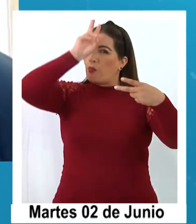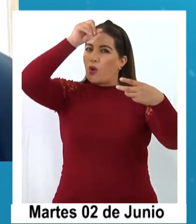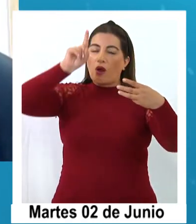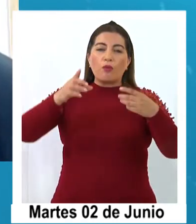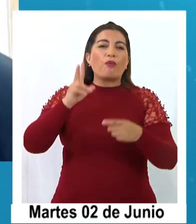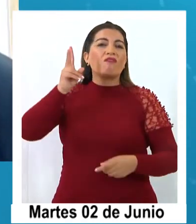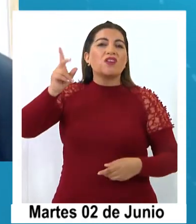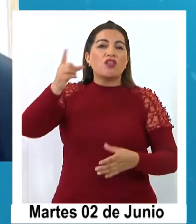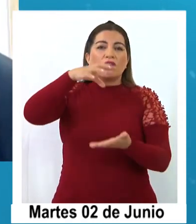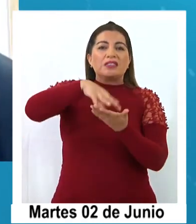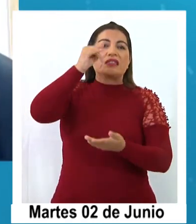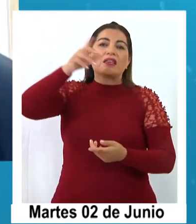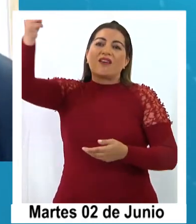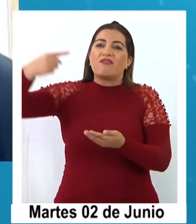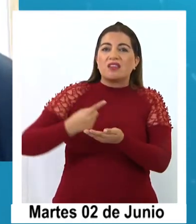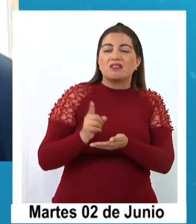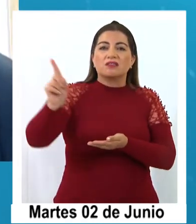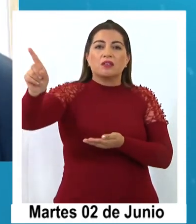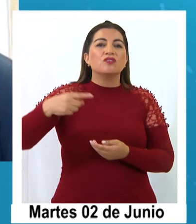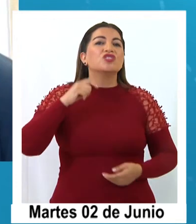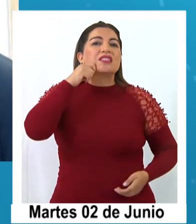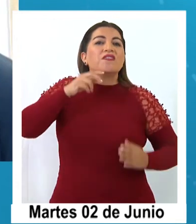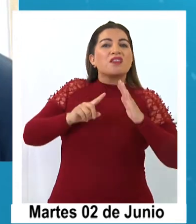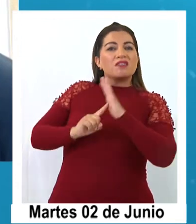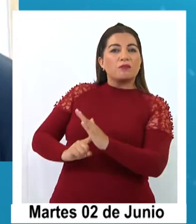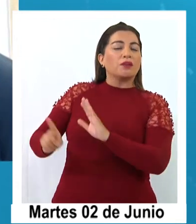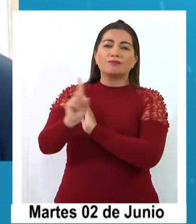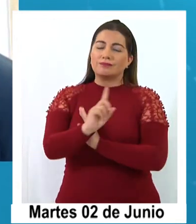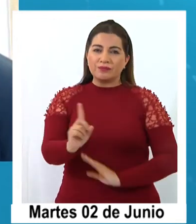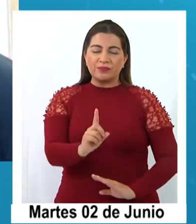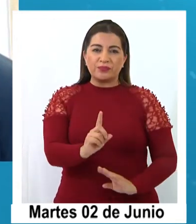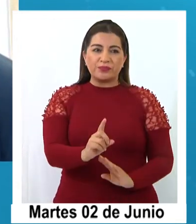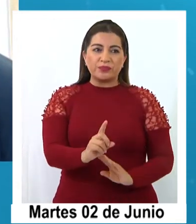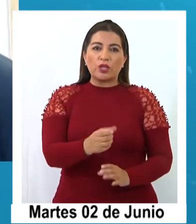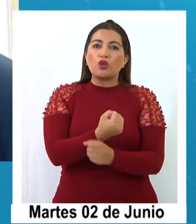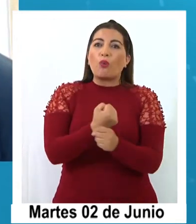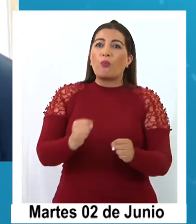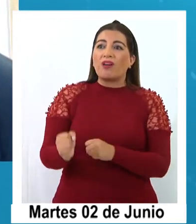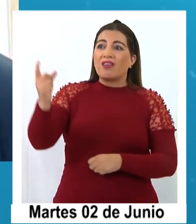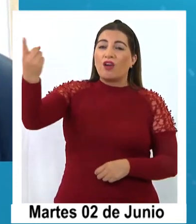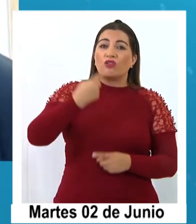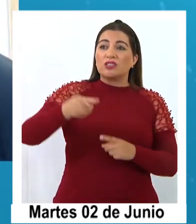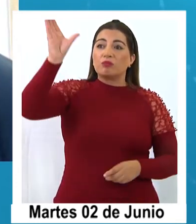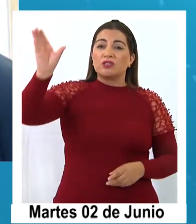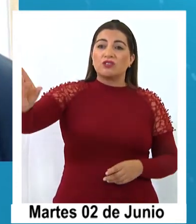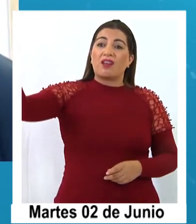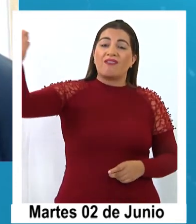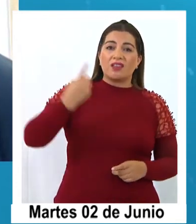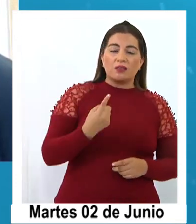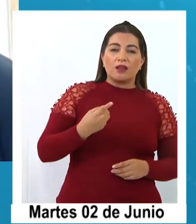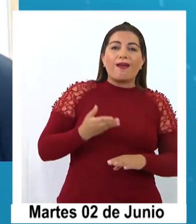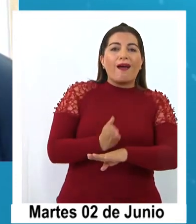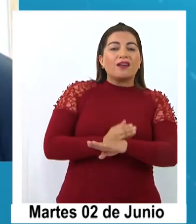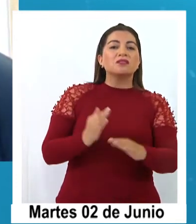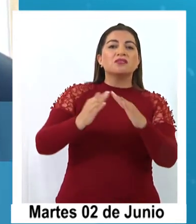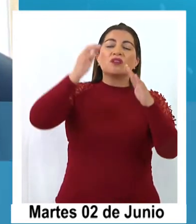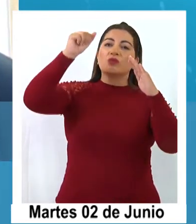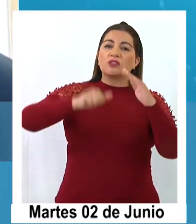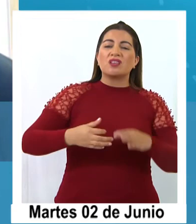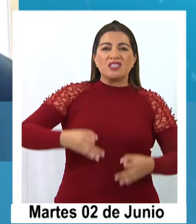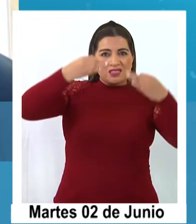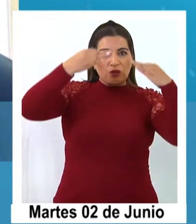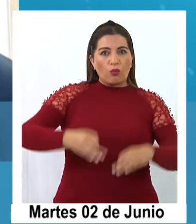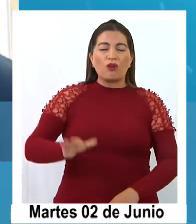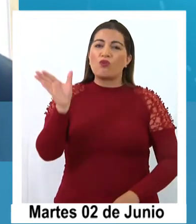no estamos discriminando, sino que no puede llegar nadie que no haya hecho una cuarentena previa y se